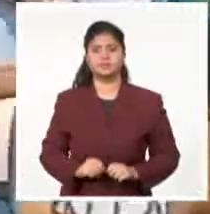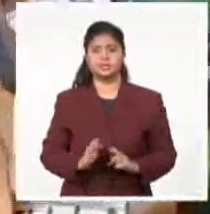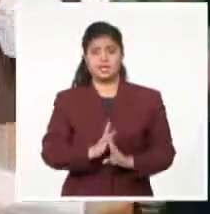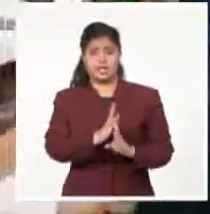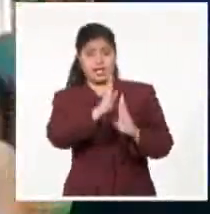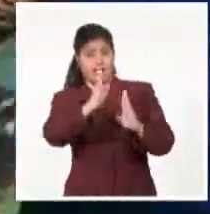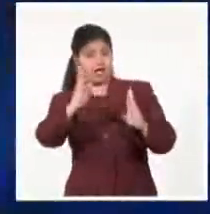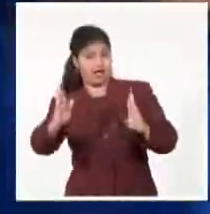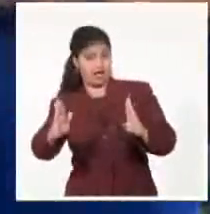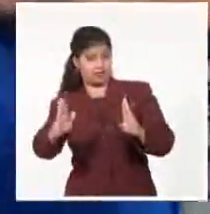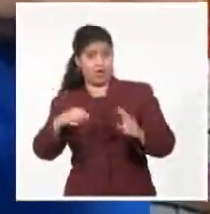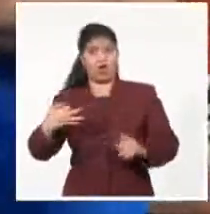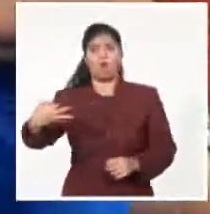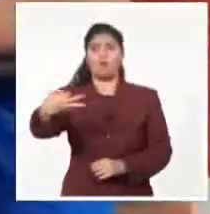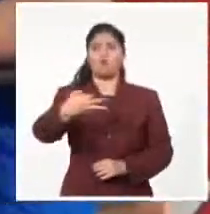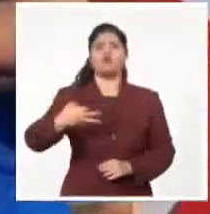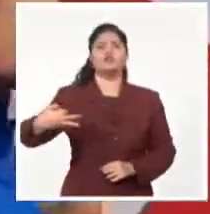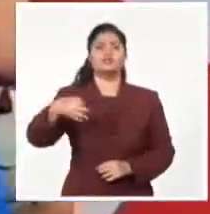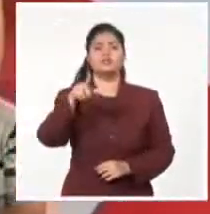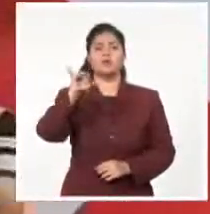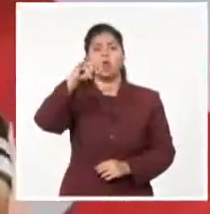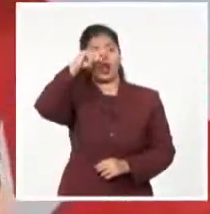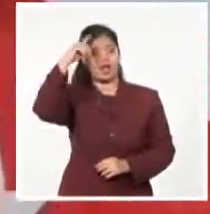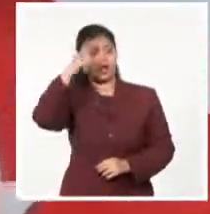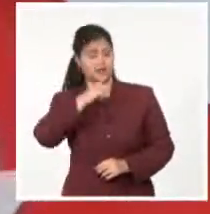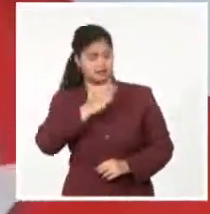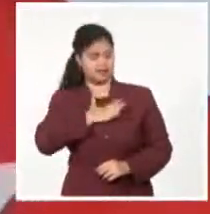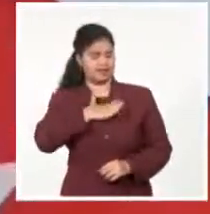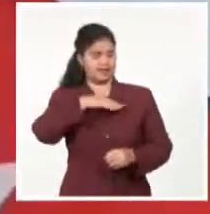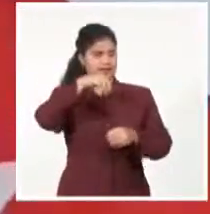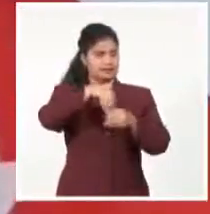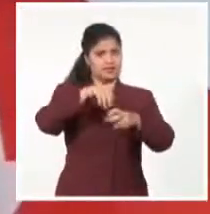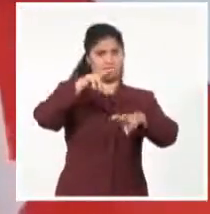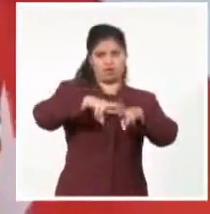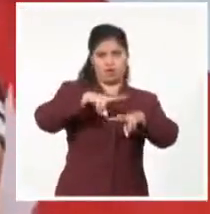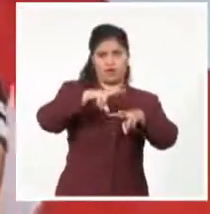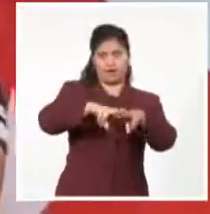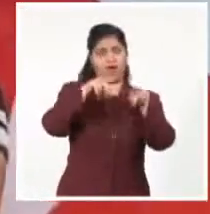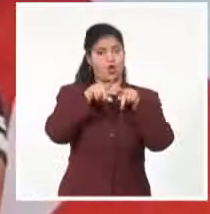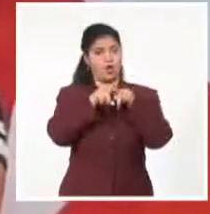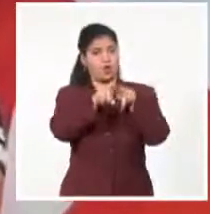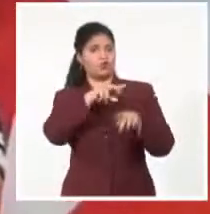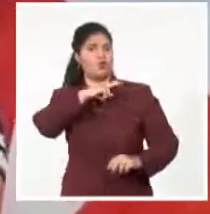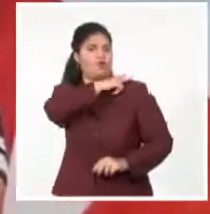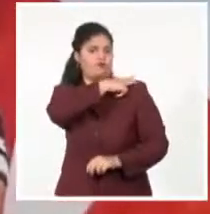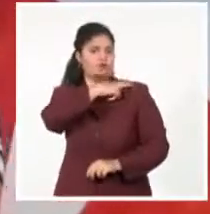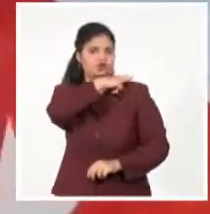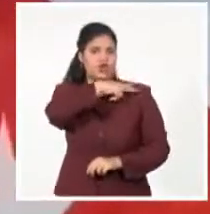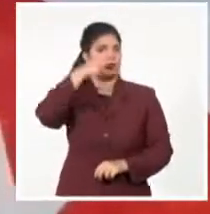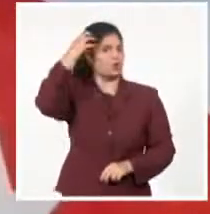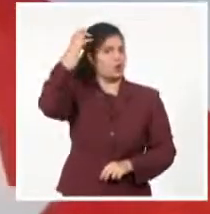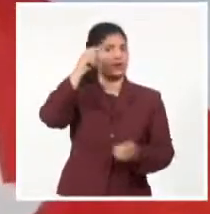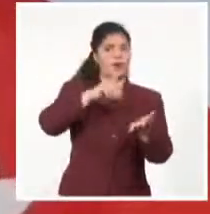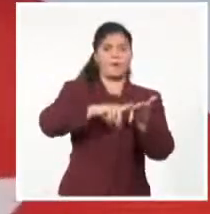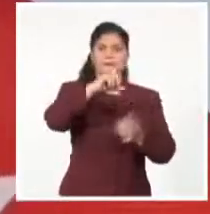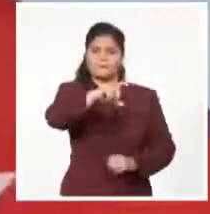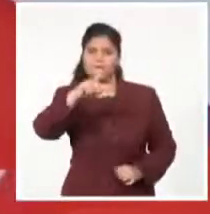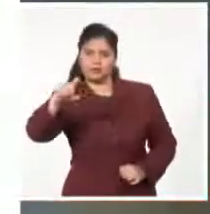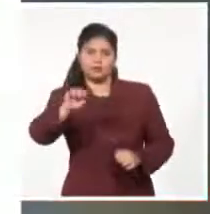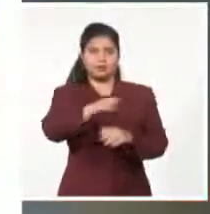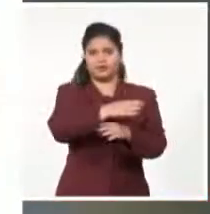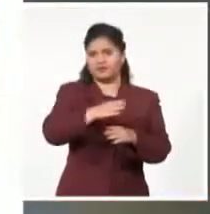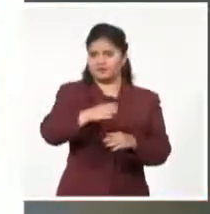Dios Fraga, del municipio habanero de La Lisa, llegó el mandatario acompañado de autoridades del gobierno y el partido. Luego de recoger